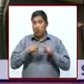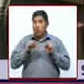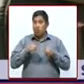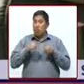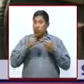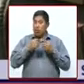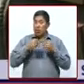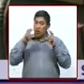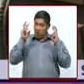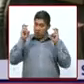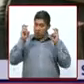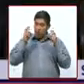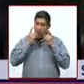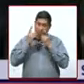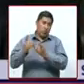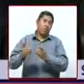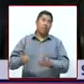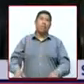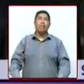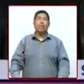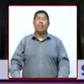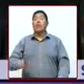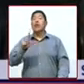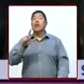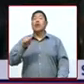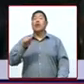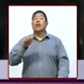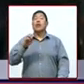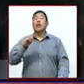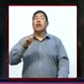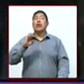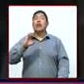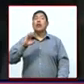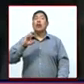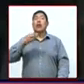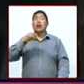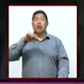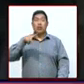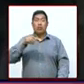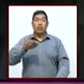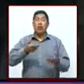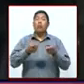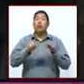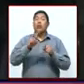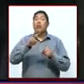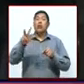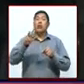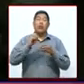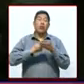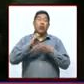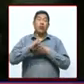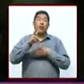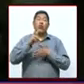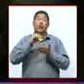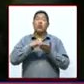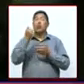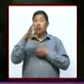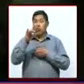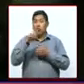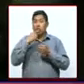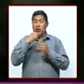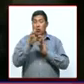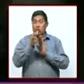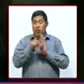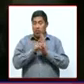demandarlos de inconstitucional Juan lanchipa fue designado en el cargo el 23 de octubre del año 2018 y según la